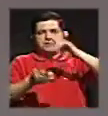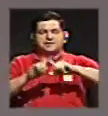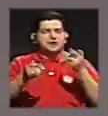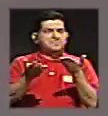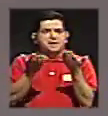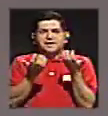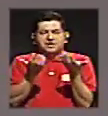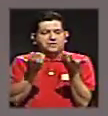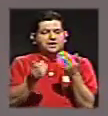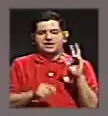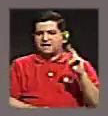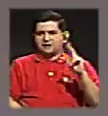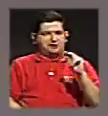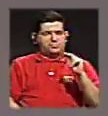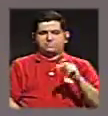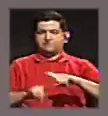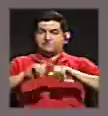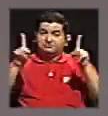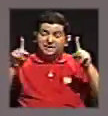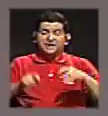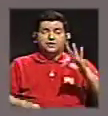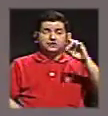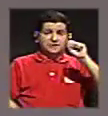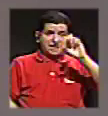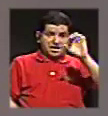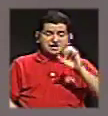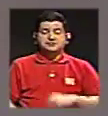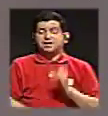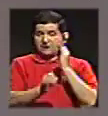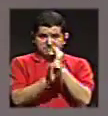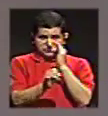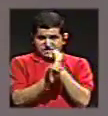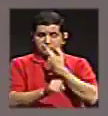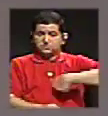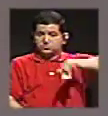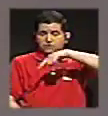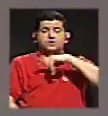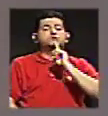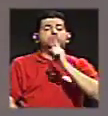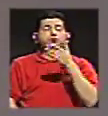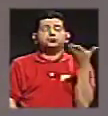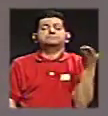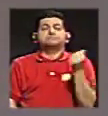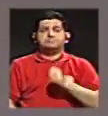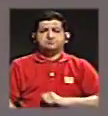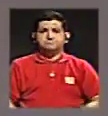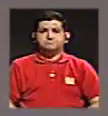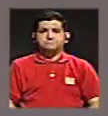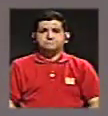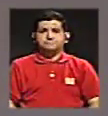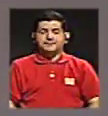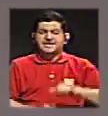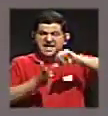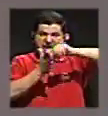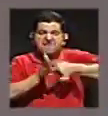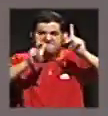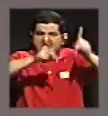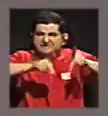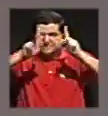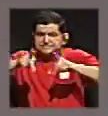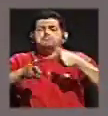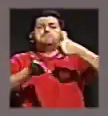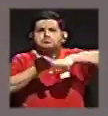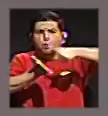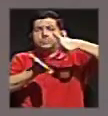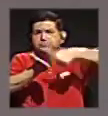no suceda pero desde el tribunal supremo de elecciones lo que se ha dicho es insistirle a la gente en que